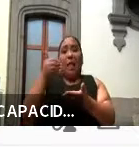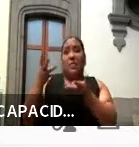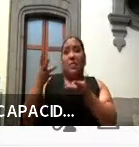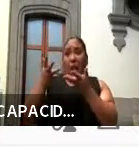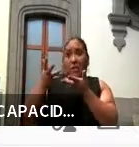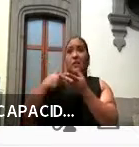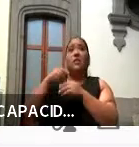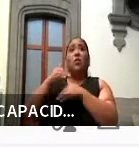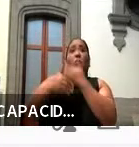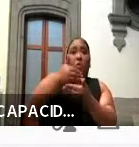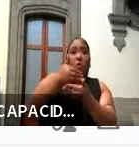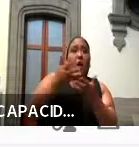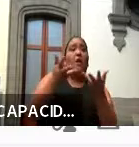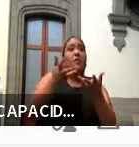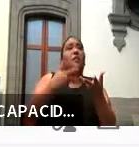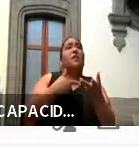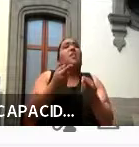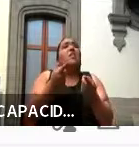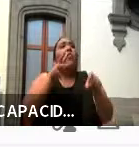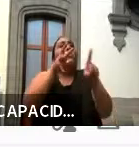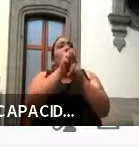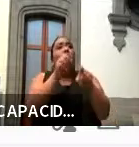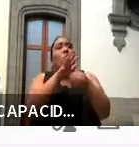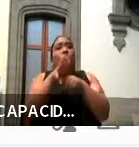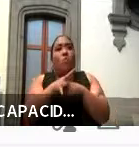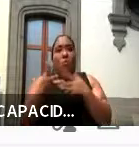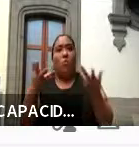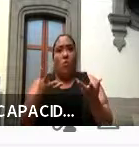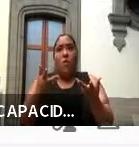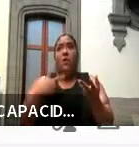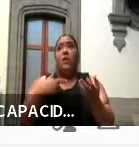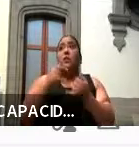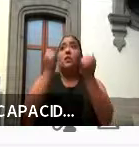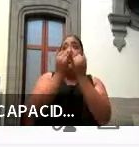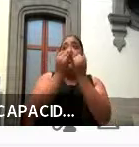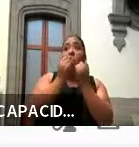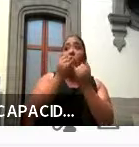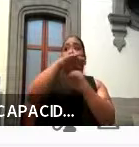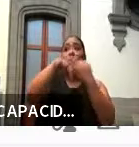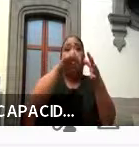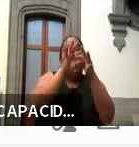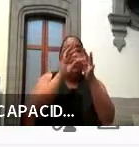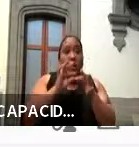plantea? Y luego, la definición de la misma estructura del plan.